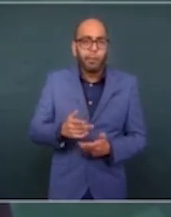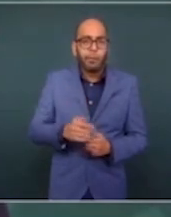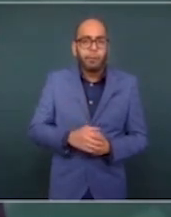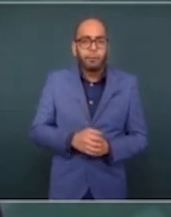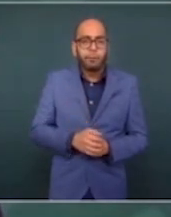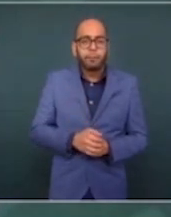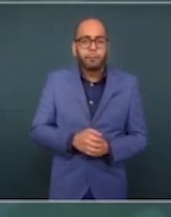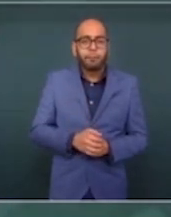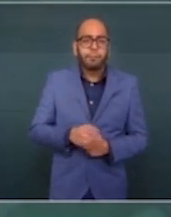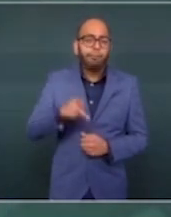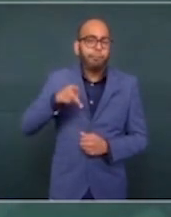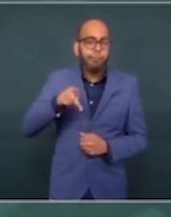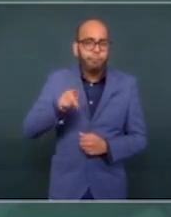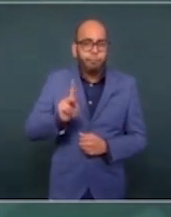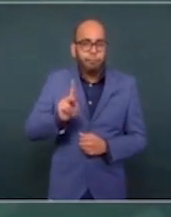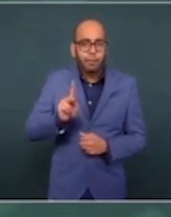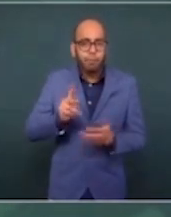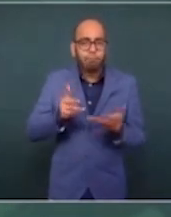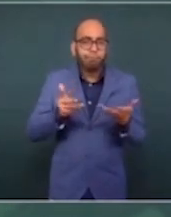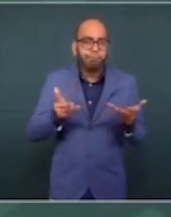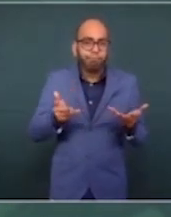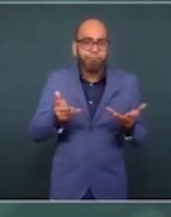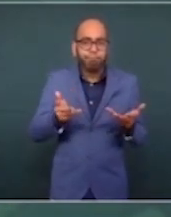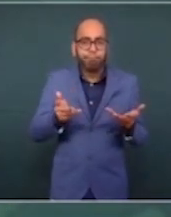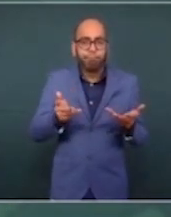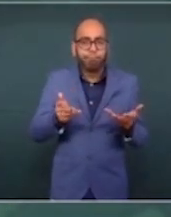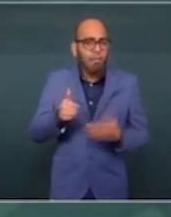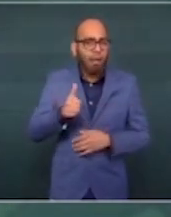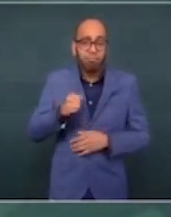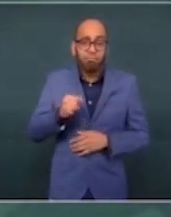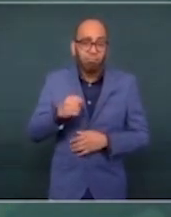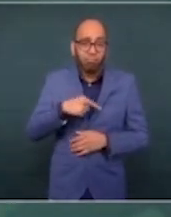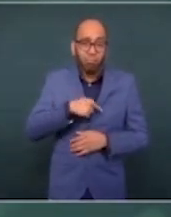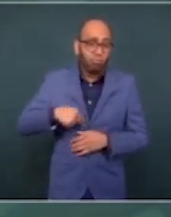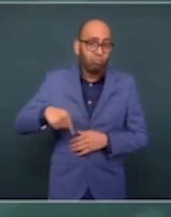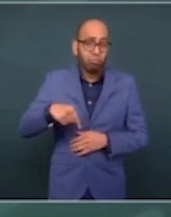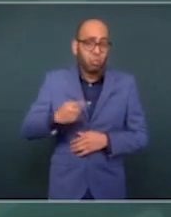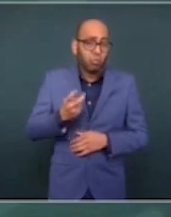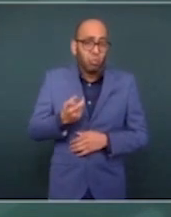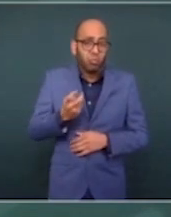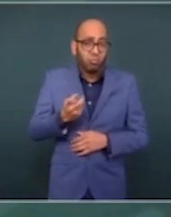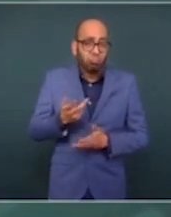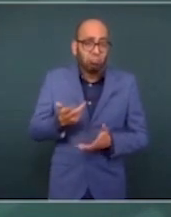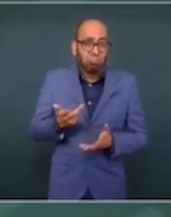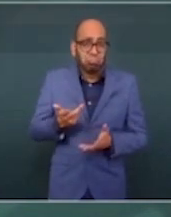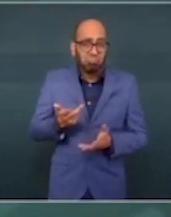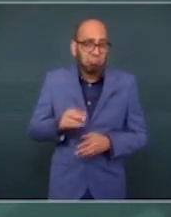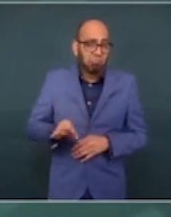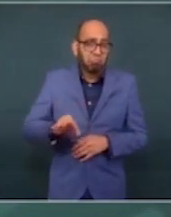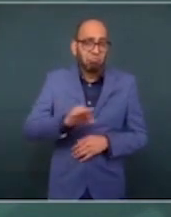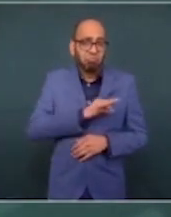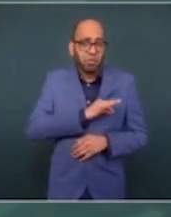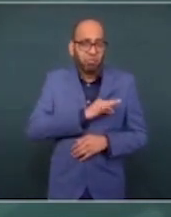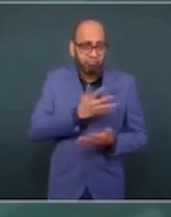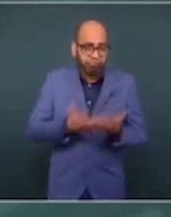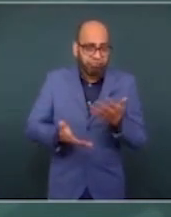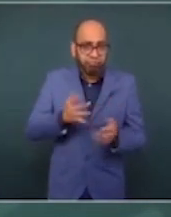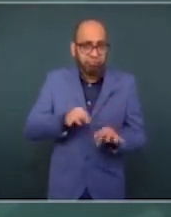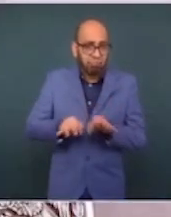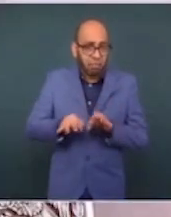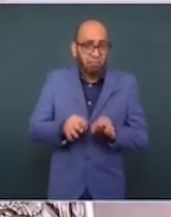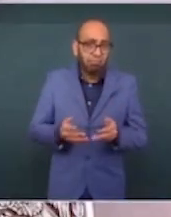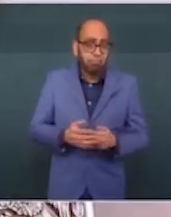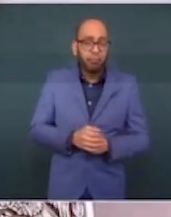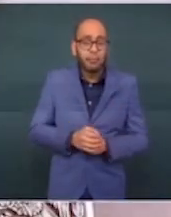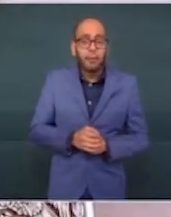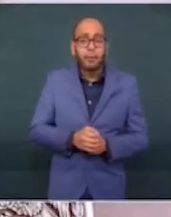pero es por lo que estamos llevando a cabo de buena fe.